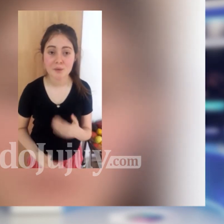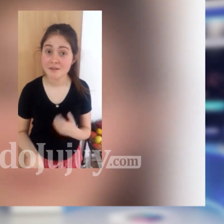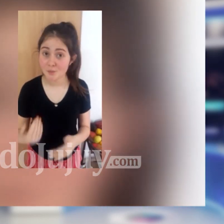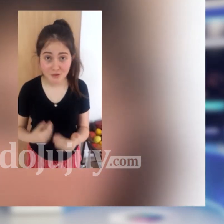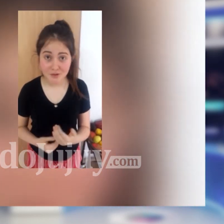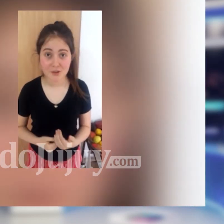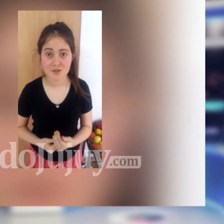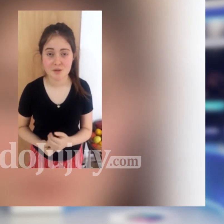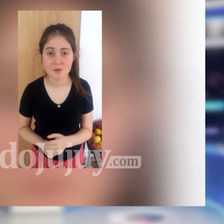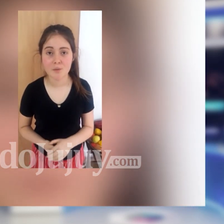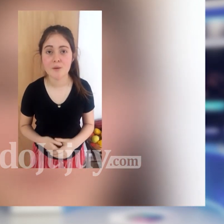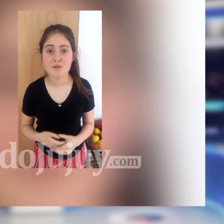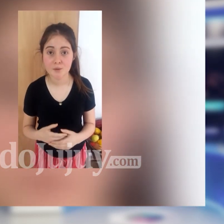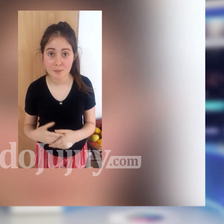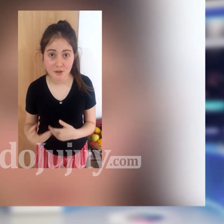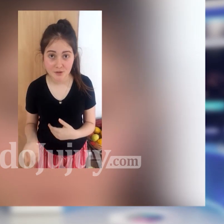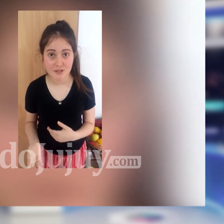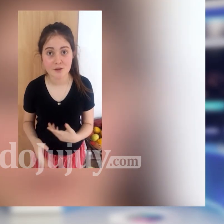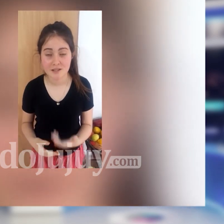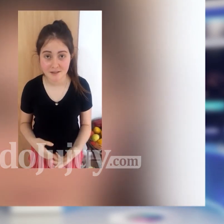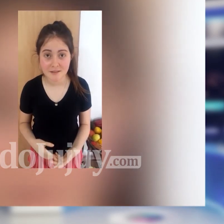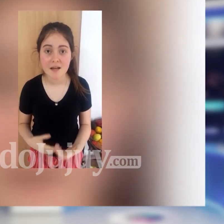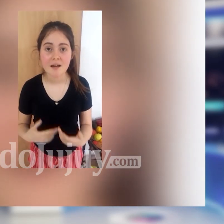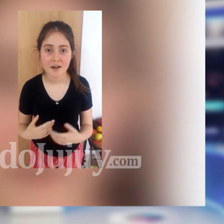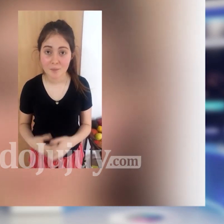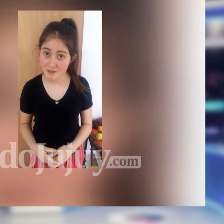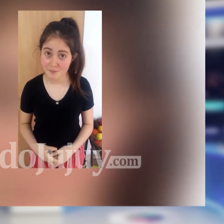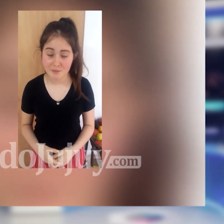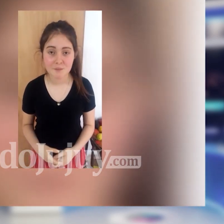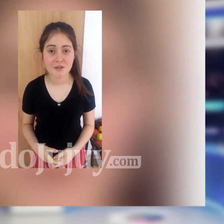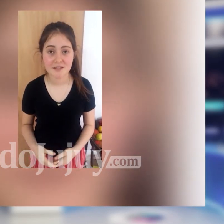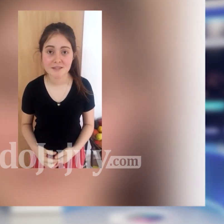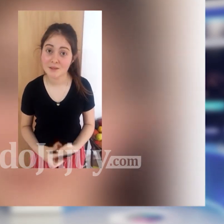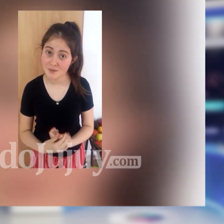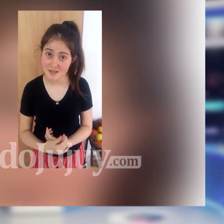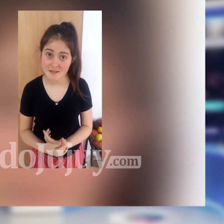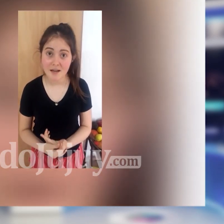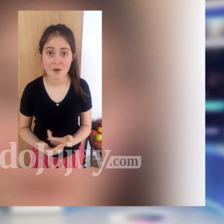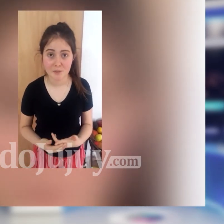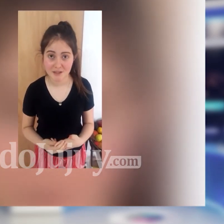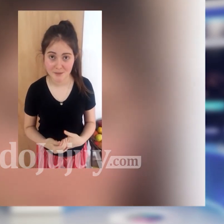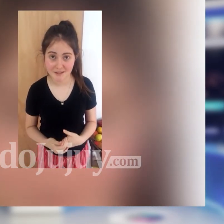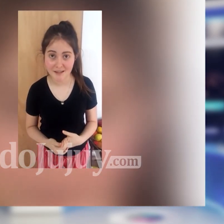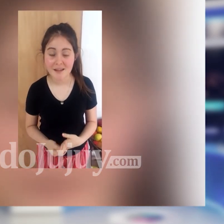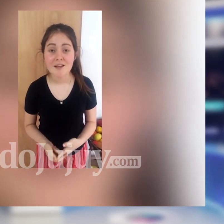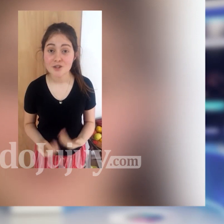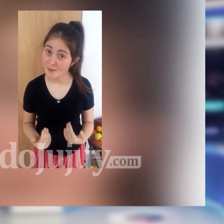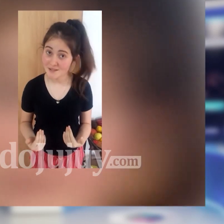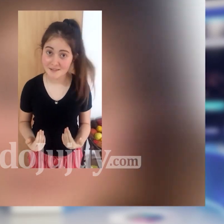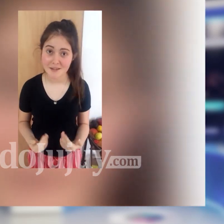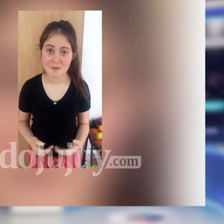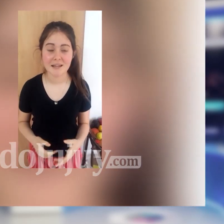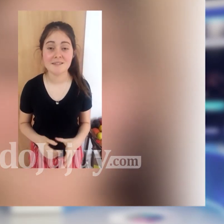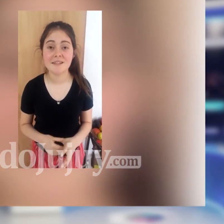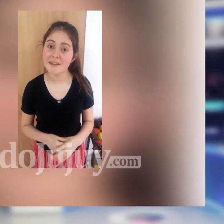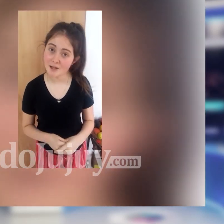aprendiste de lo cotidiano, de la vida, del día a día, a través de saber de la física? Ver el